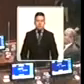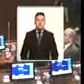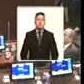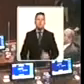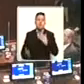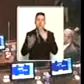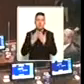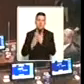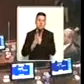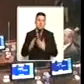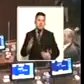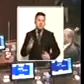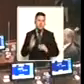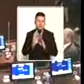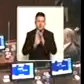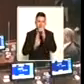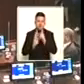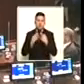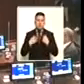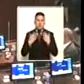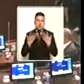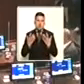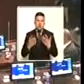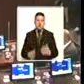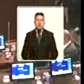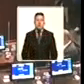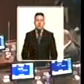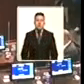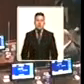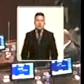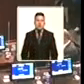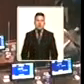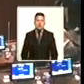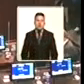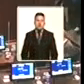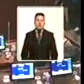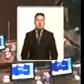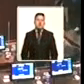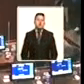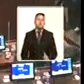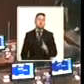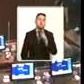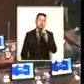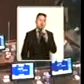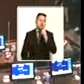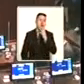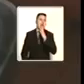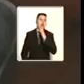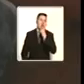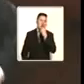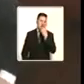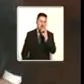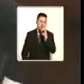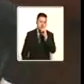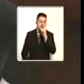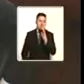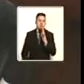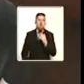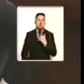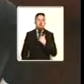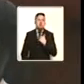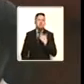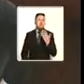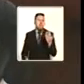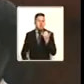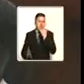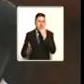Gracias, señor presidente. Yo quisiera simplemente hacer una intervención recabando